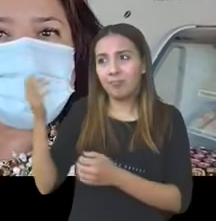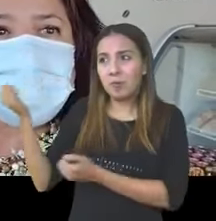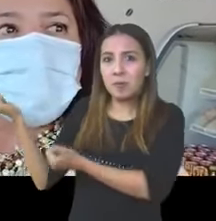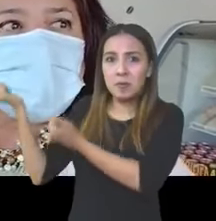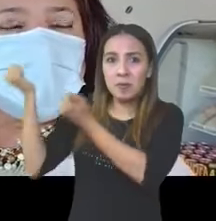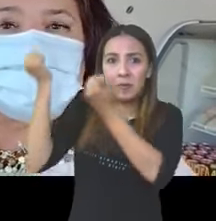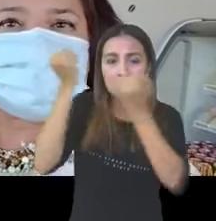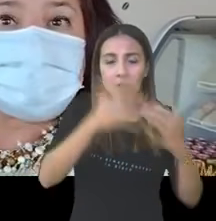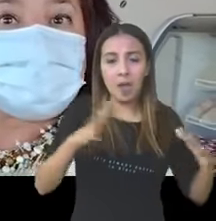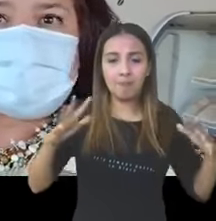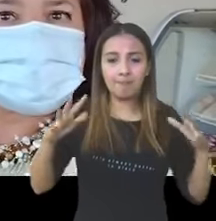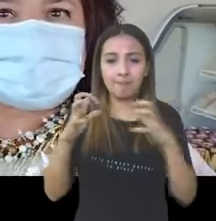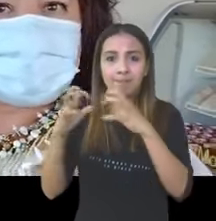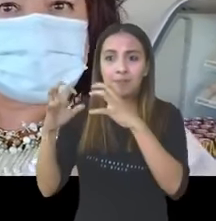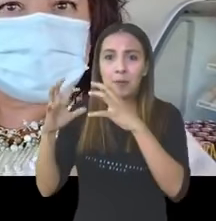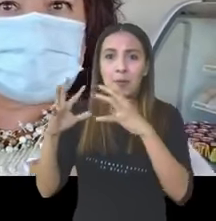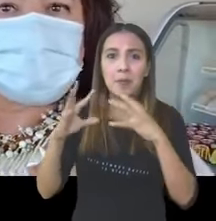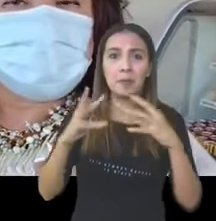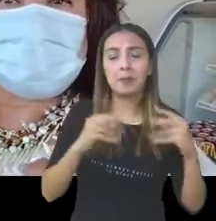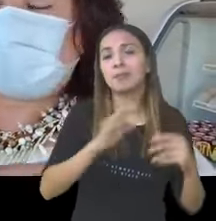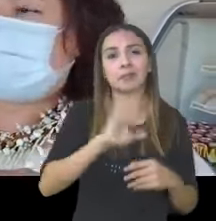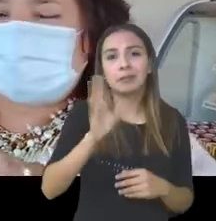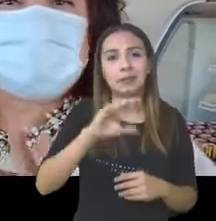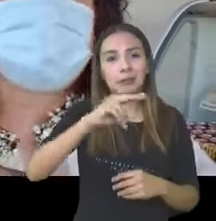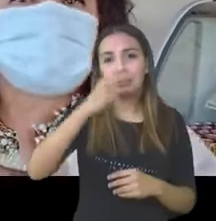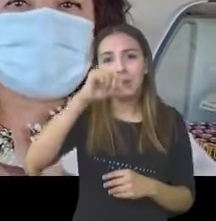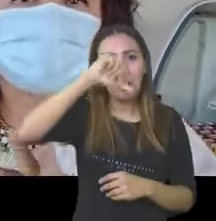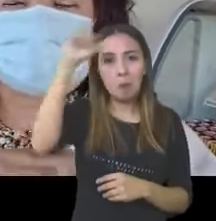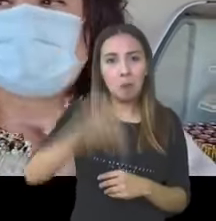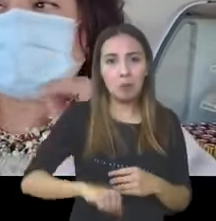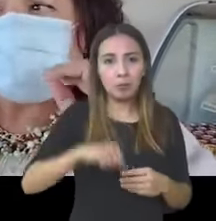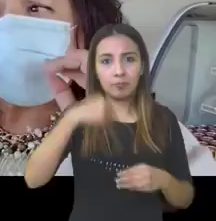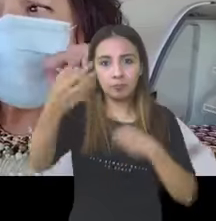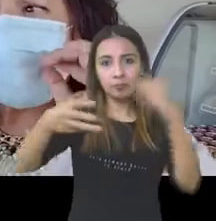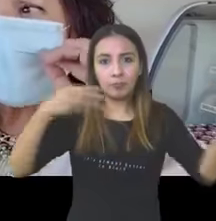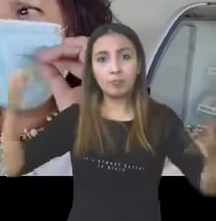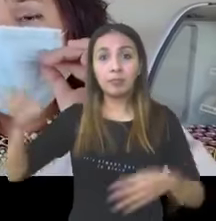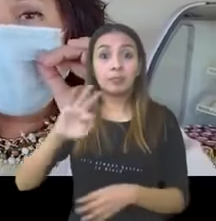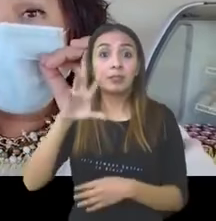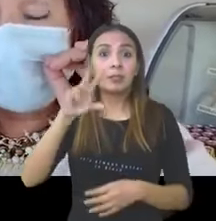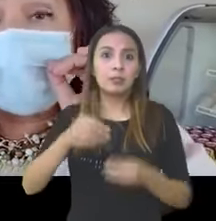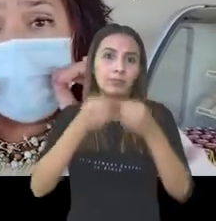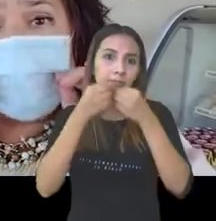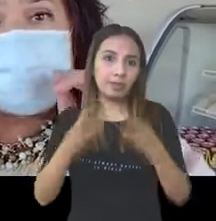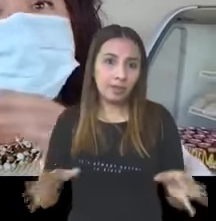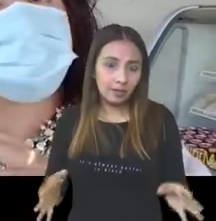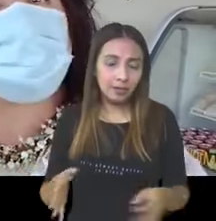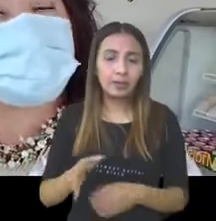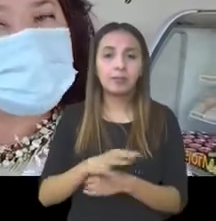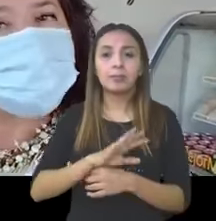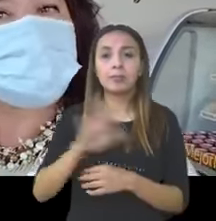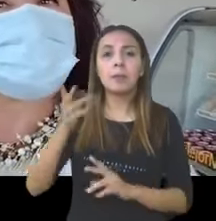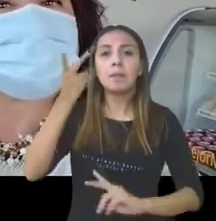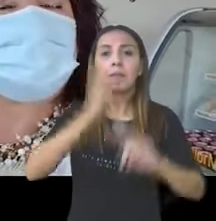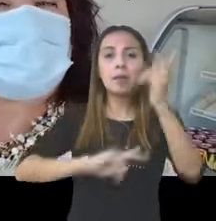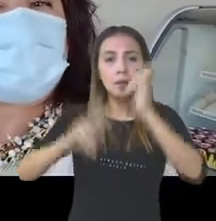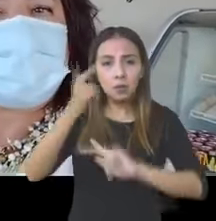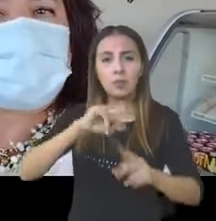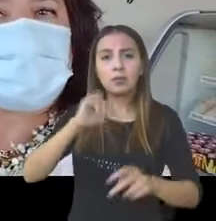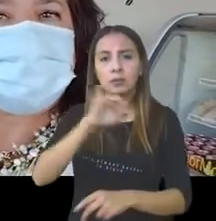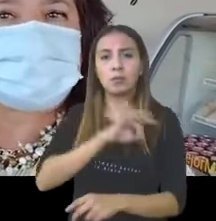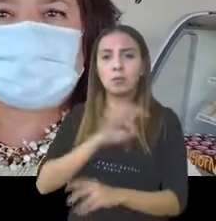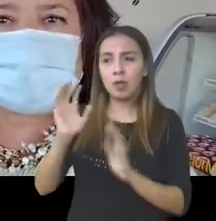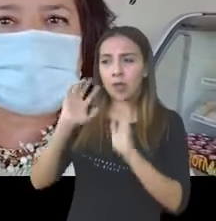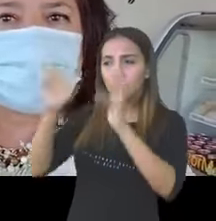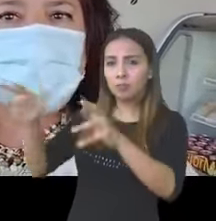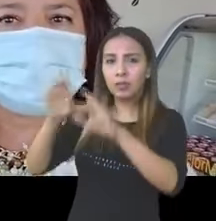desplazamiento, pues ese lo tenemos que entregar inmediato, sí, rápido, porque si no se echa a perder. Sí. Y la verdura sí puede conservarse en el